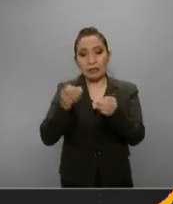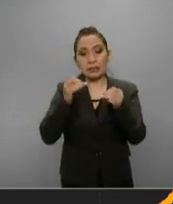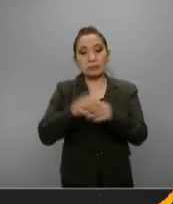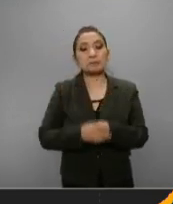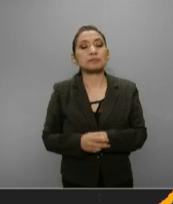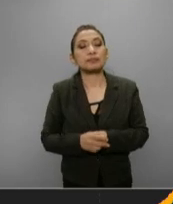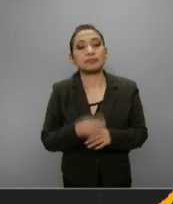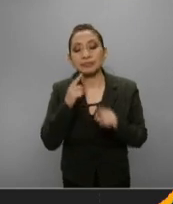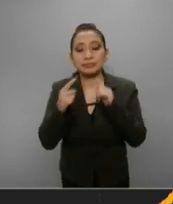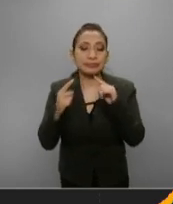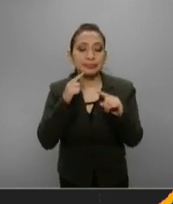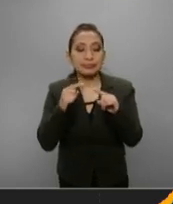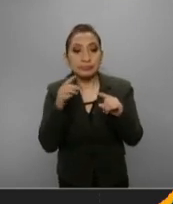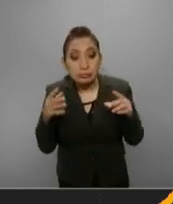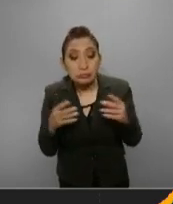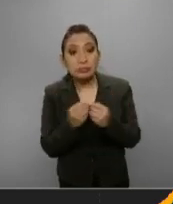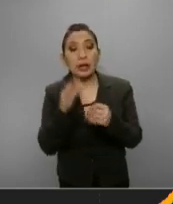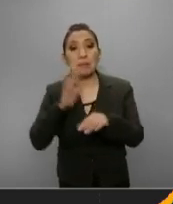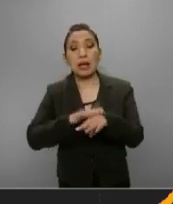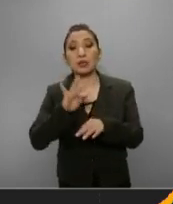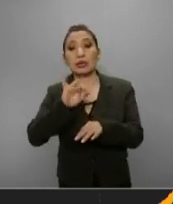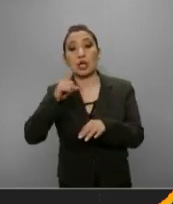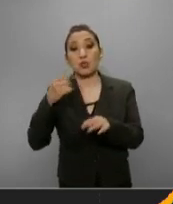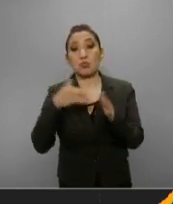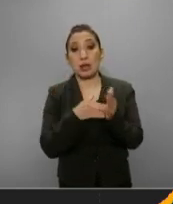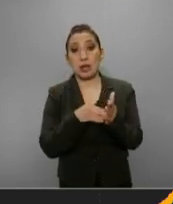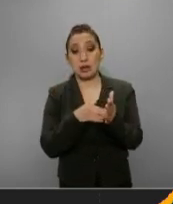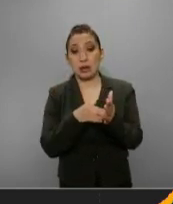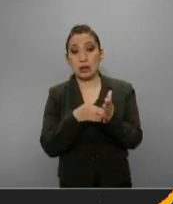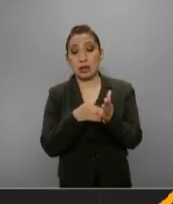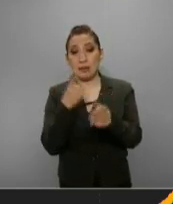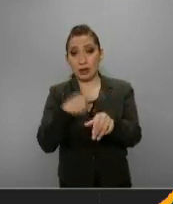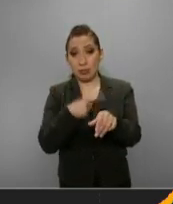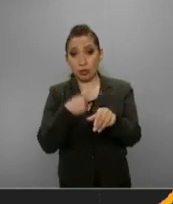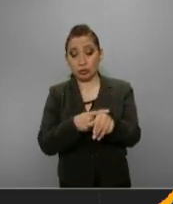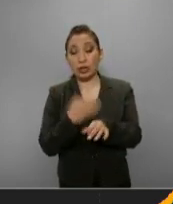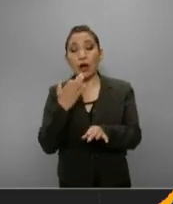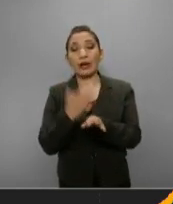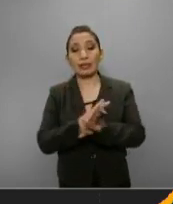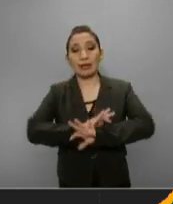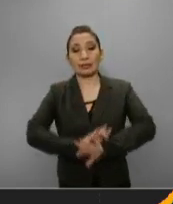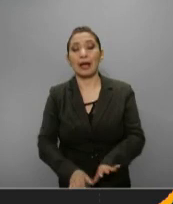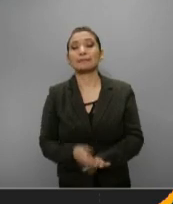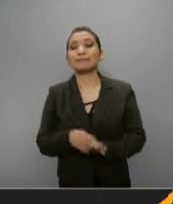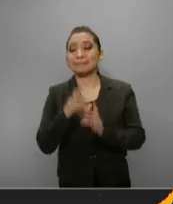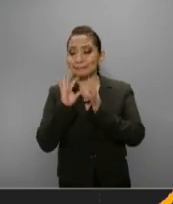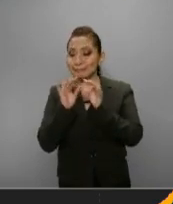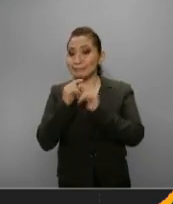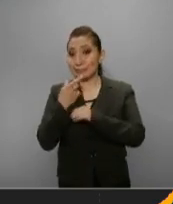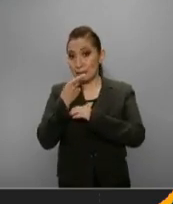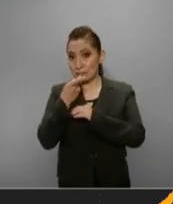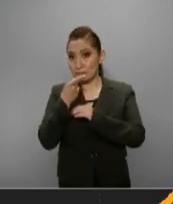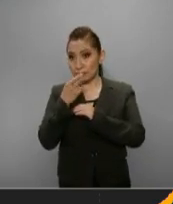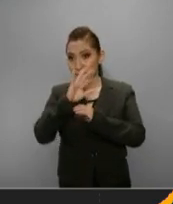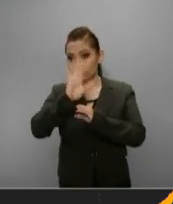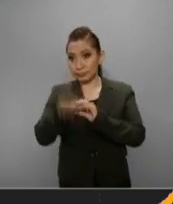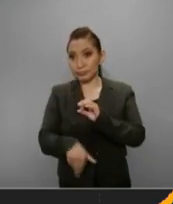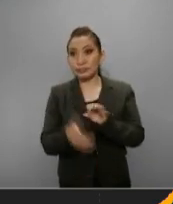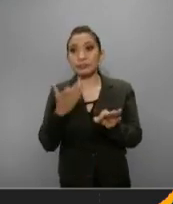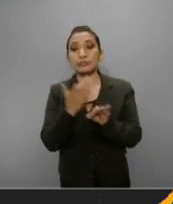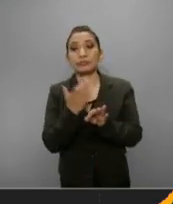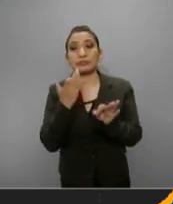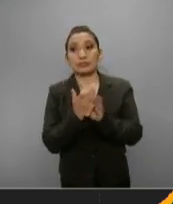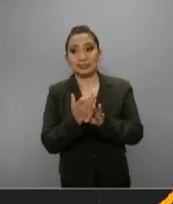oficina de la Octava, pues eran 51,000 casos. Ahorita que le estamos dando, de defunciones,